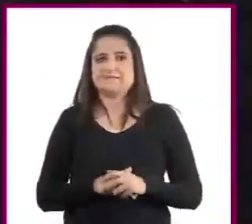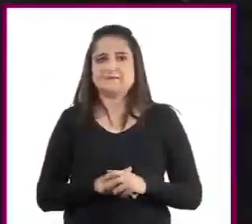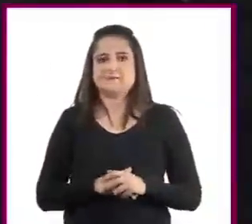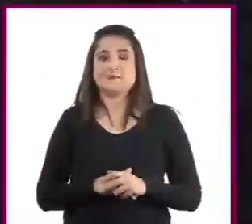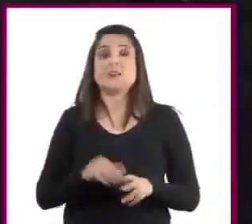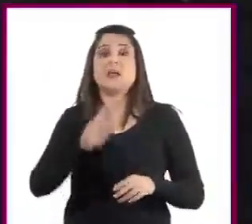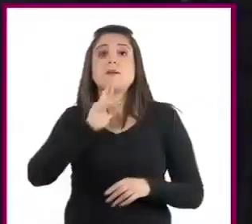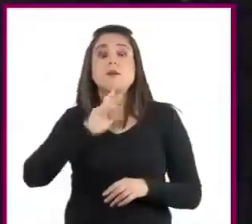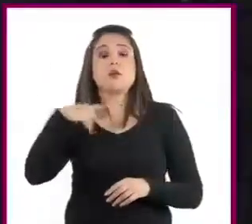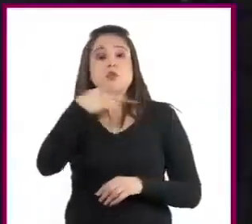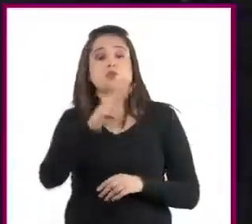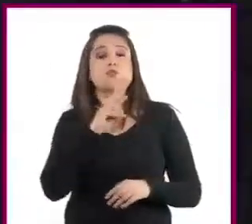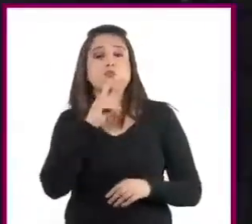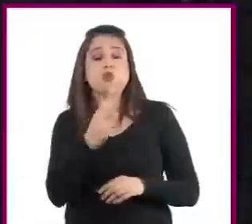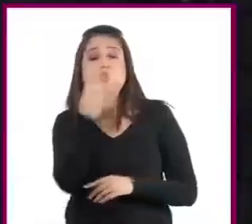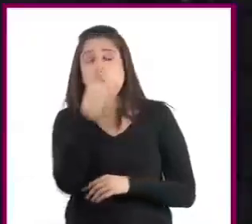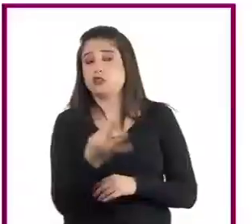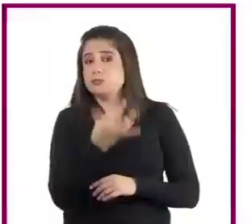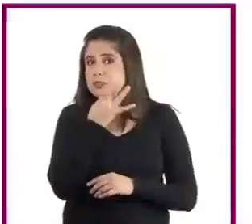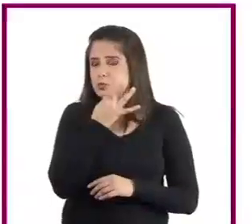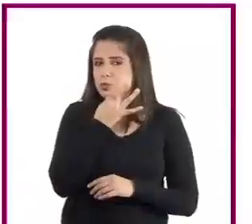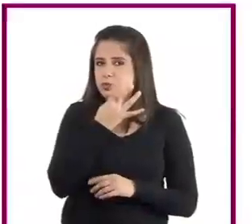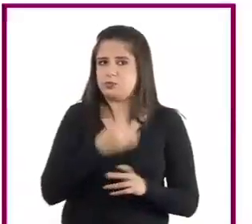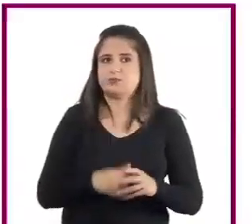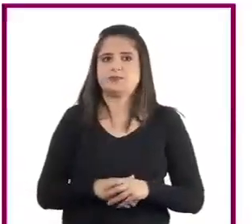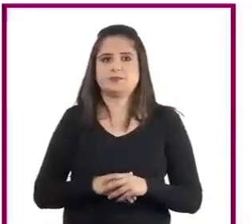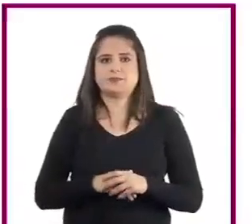Mejora tu dicción en 2 minutos.